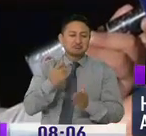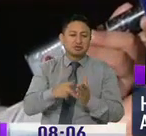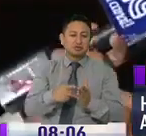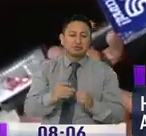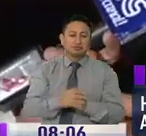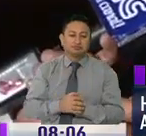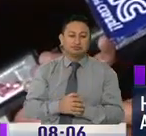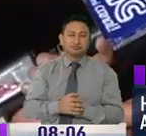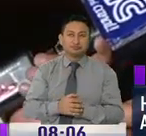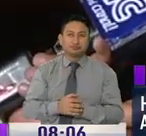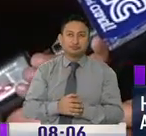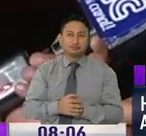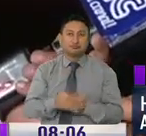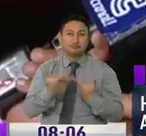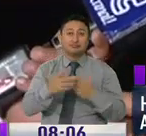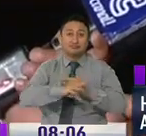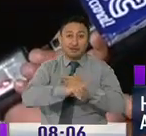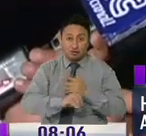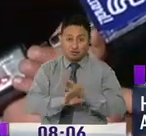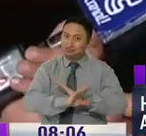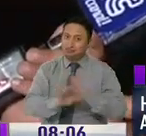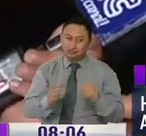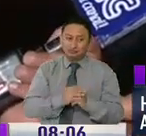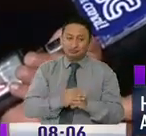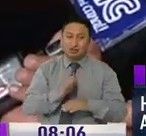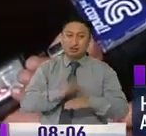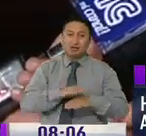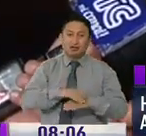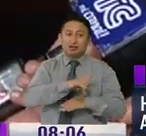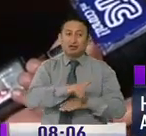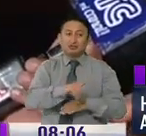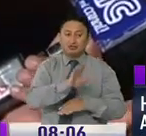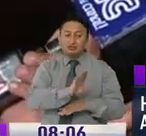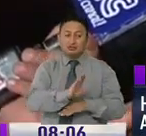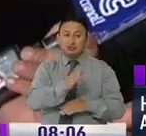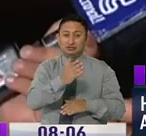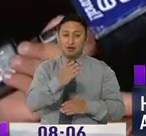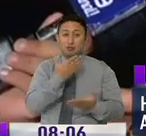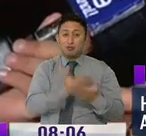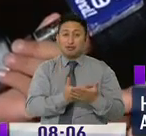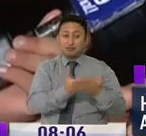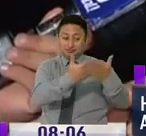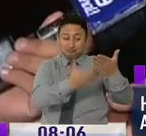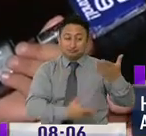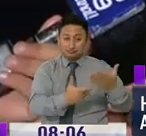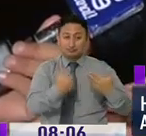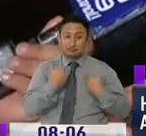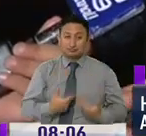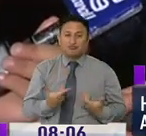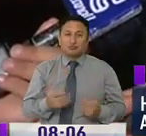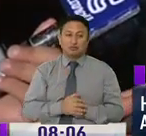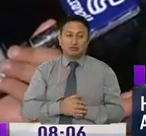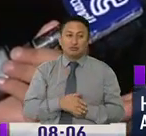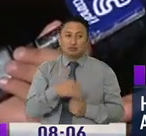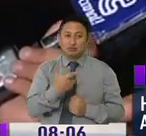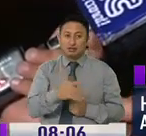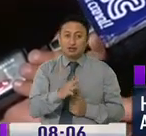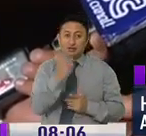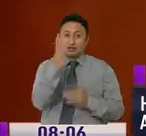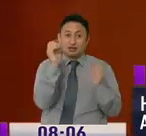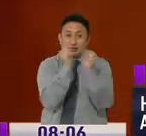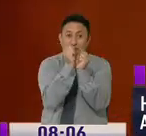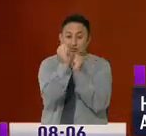más datos. El robo está descartado, puesto que de acuerdo a la dinámica de los hechos y cómo fue encontrado el cadáver, se encontraba totalmente